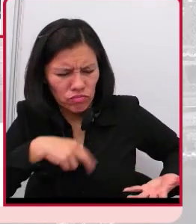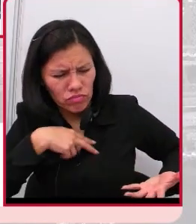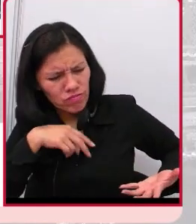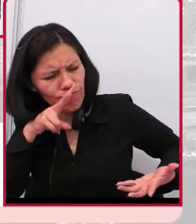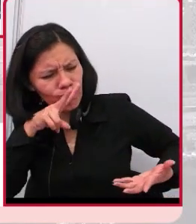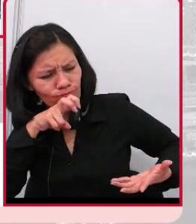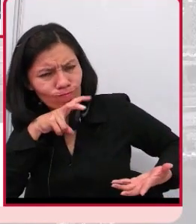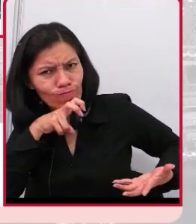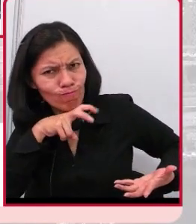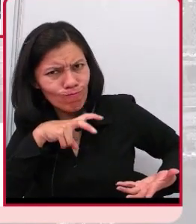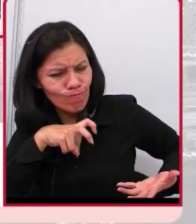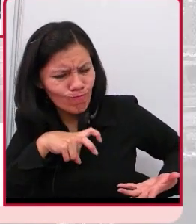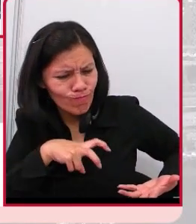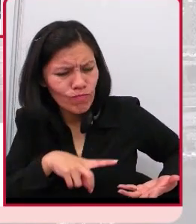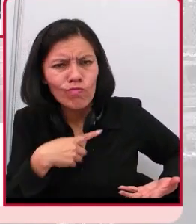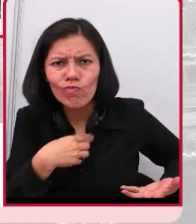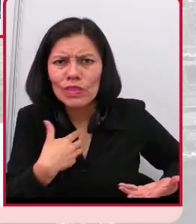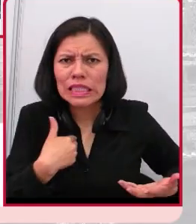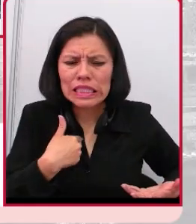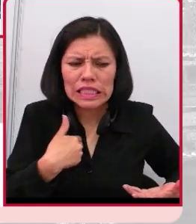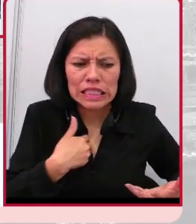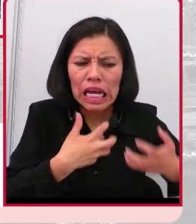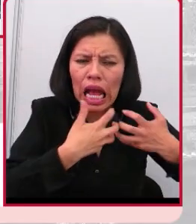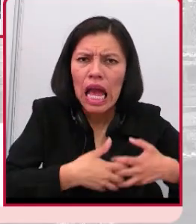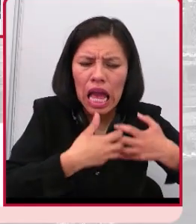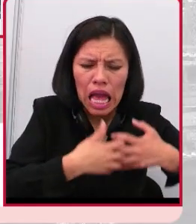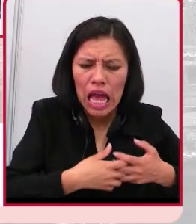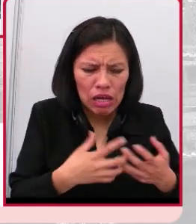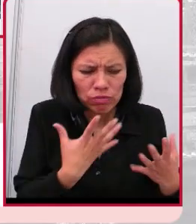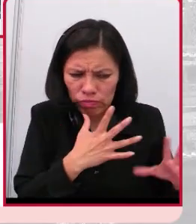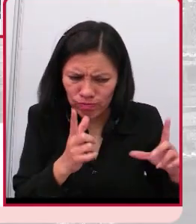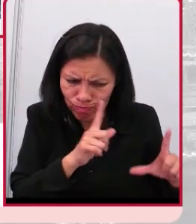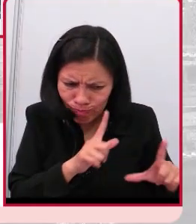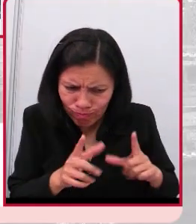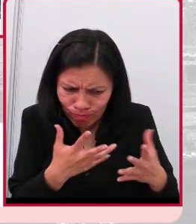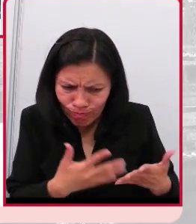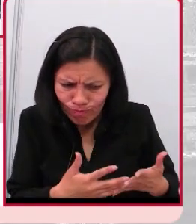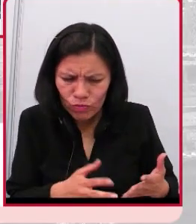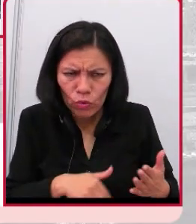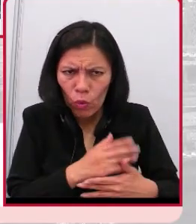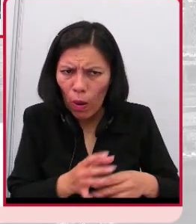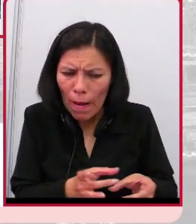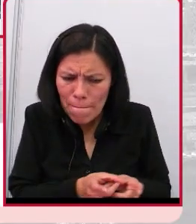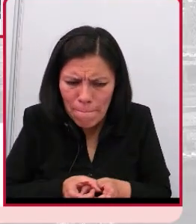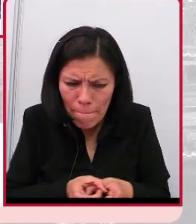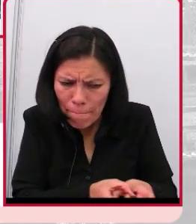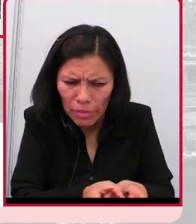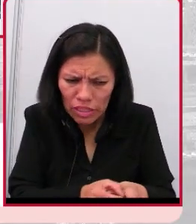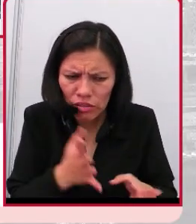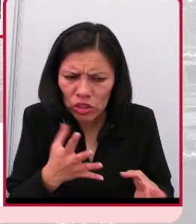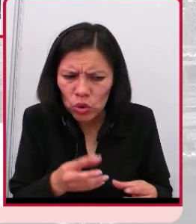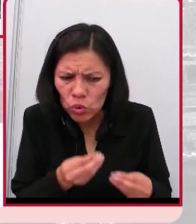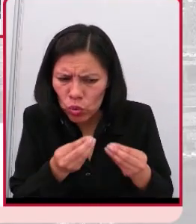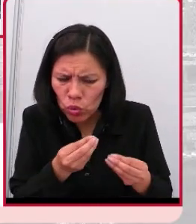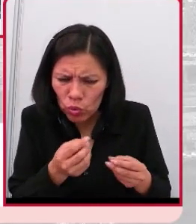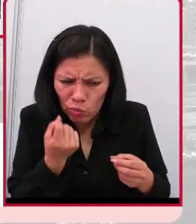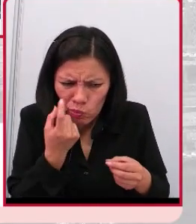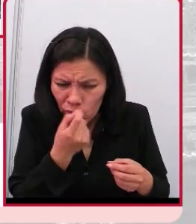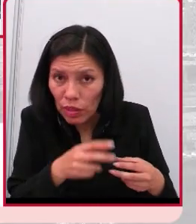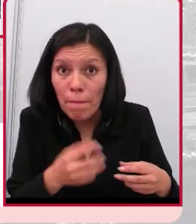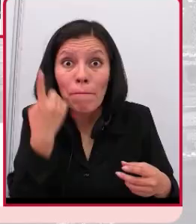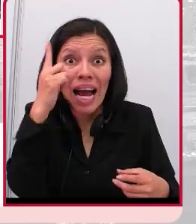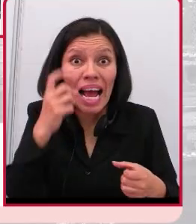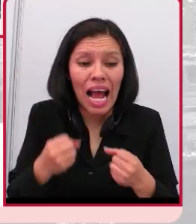mineralogía tenemos el equipo implementado, la metodología y el soporte del área de IT. ¿Para qué?